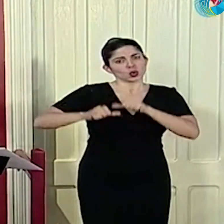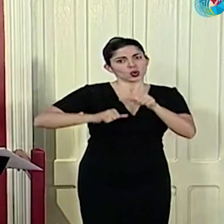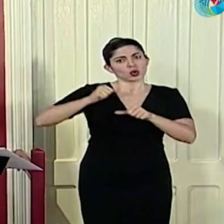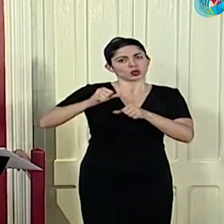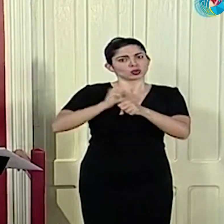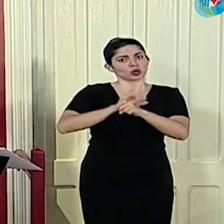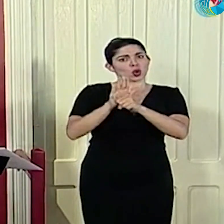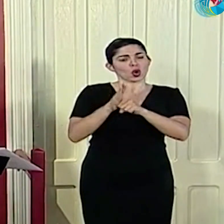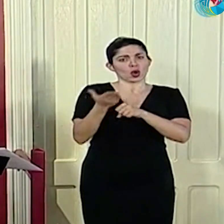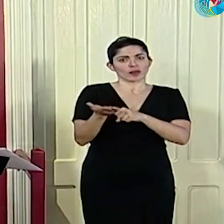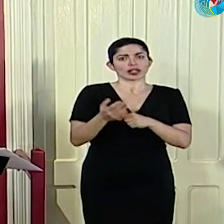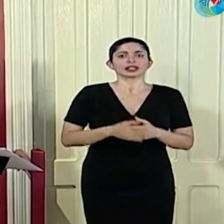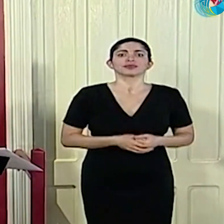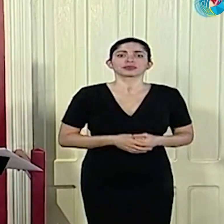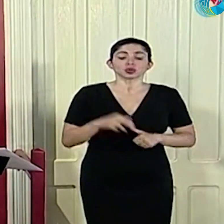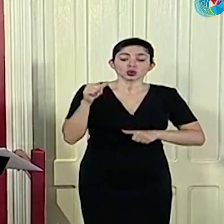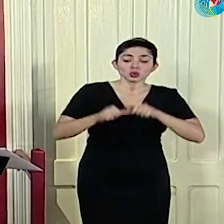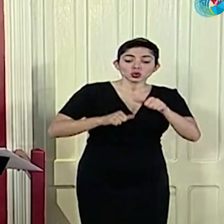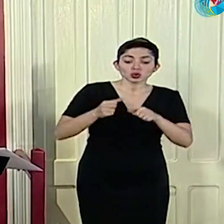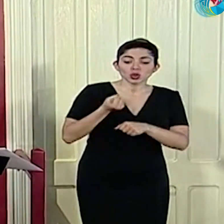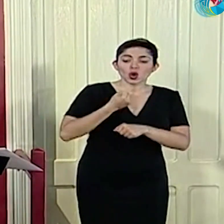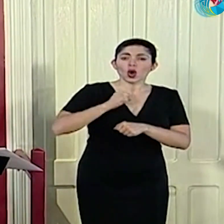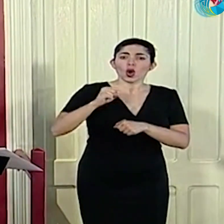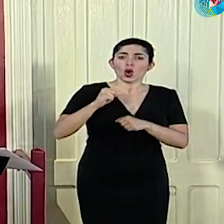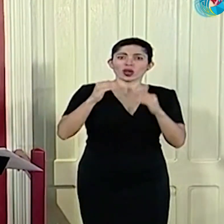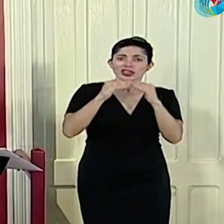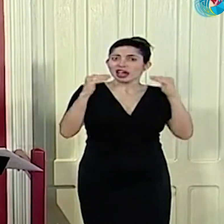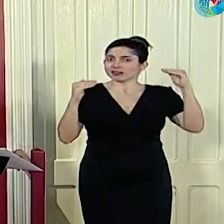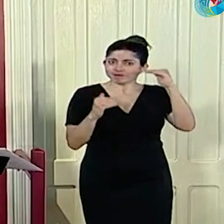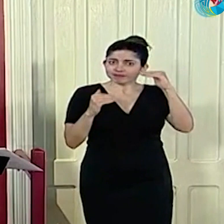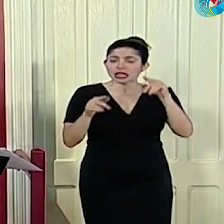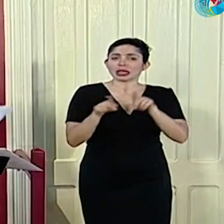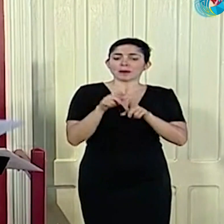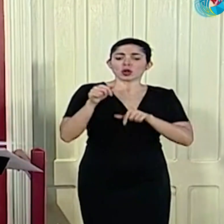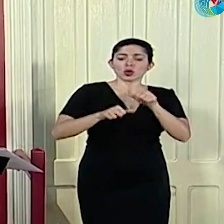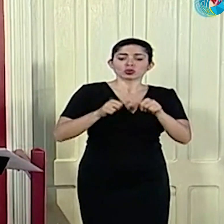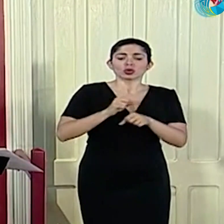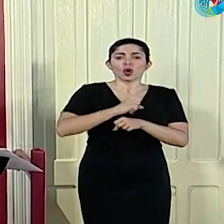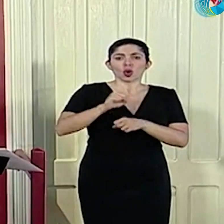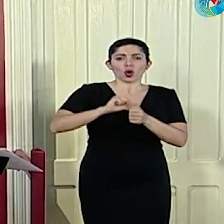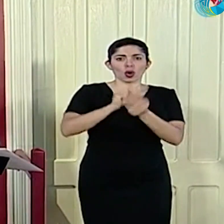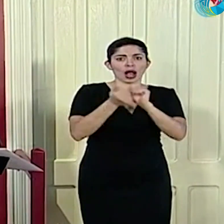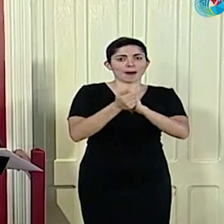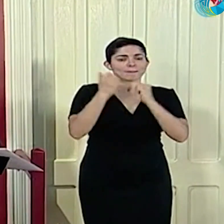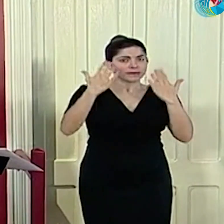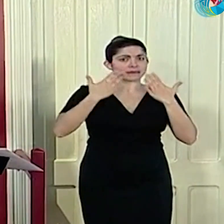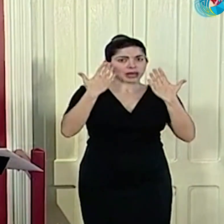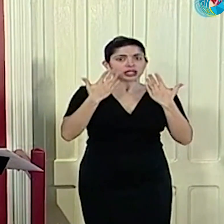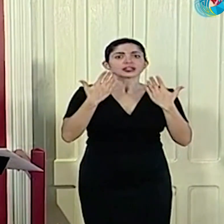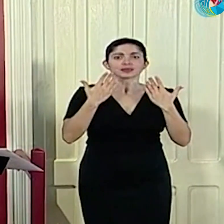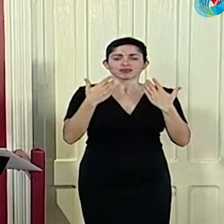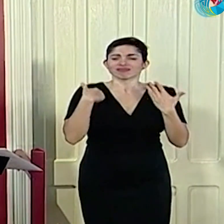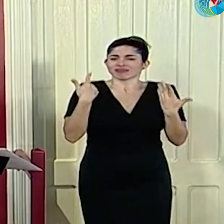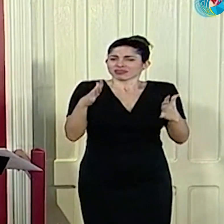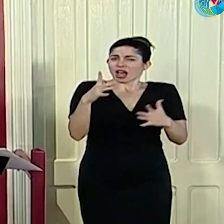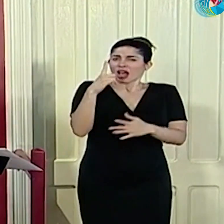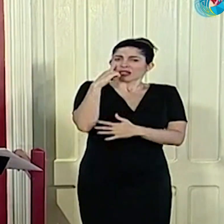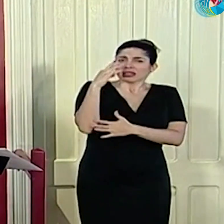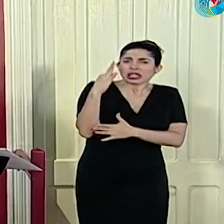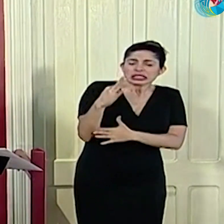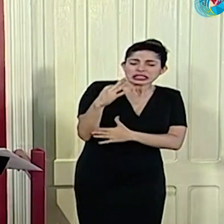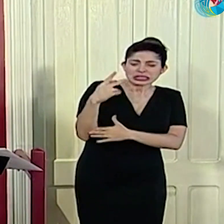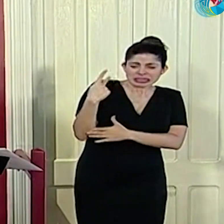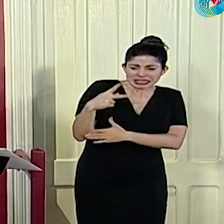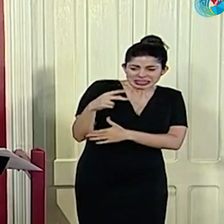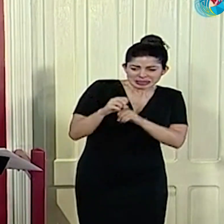al COVID-19, la lucha contra la inequidad y la lucha contra el cambio climático. Hemos sido testigos ante la amenaza de